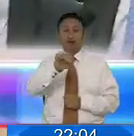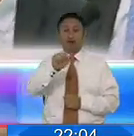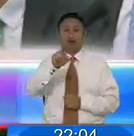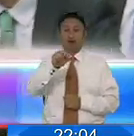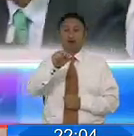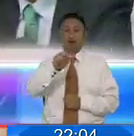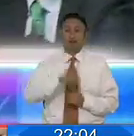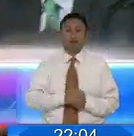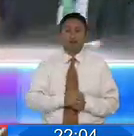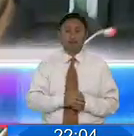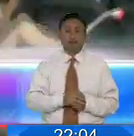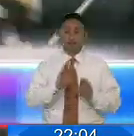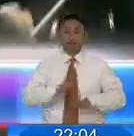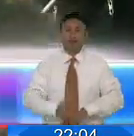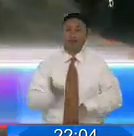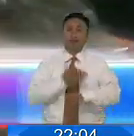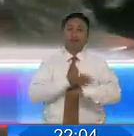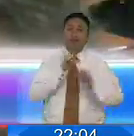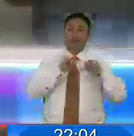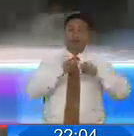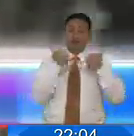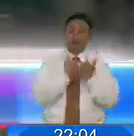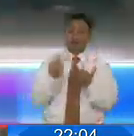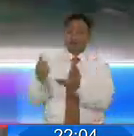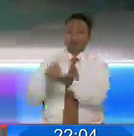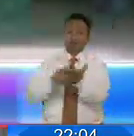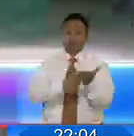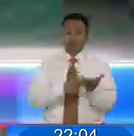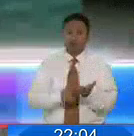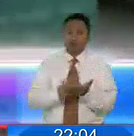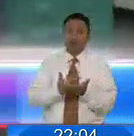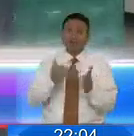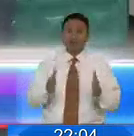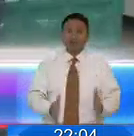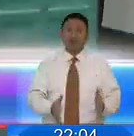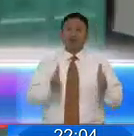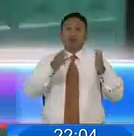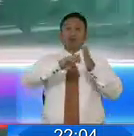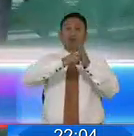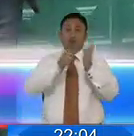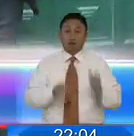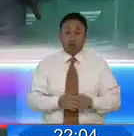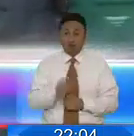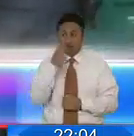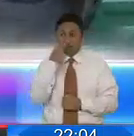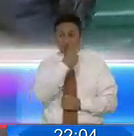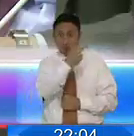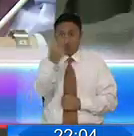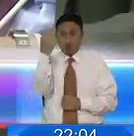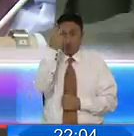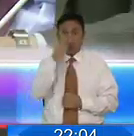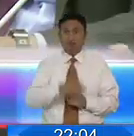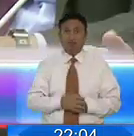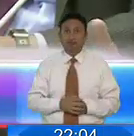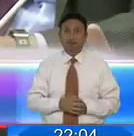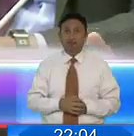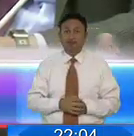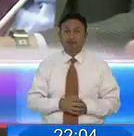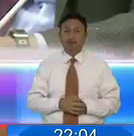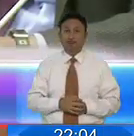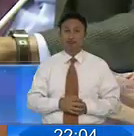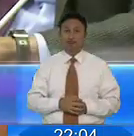previamente con los legisladores de la mesa recorrieron el edificio de la contraloría siniestrado por las protestas creo que esto